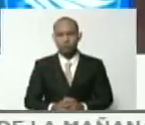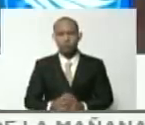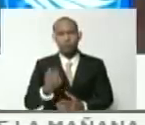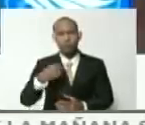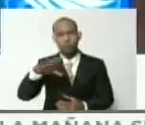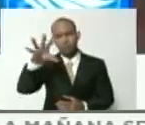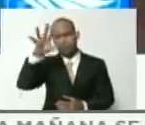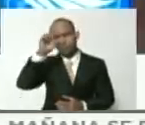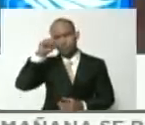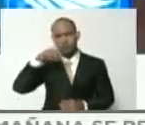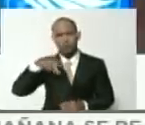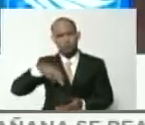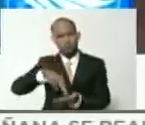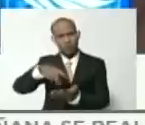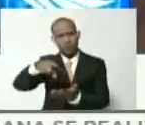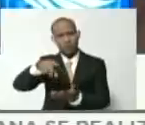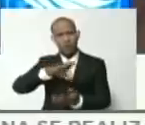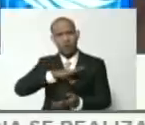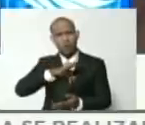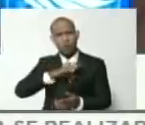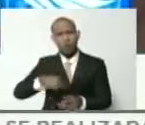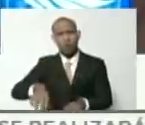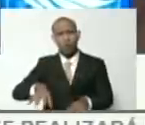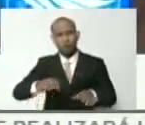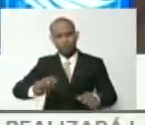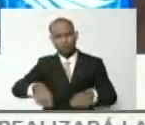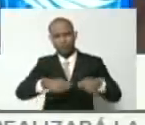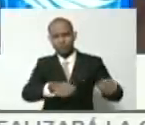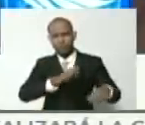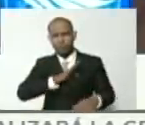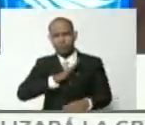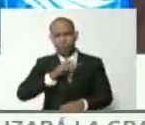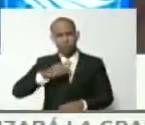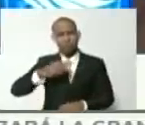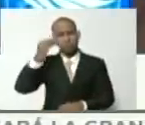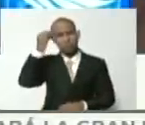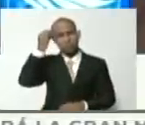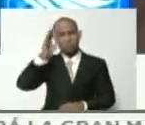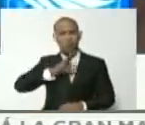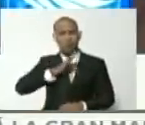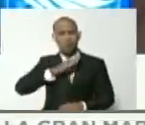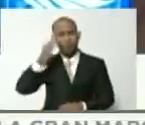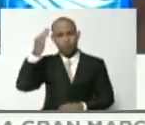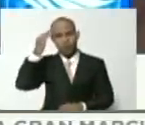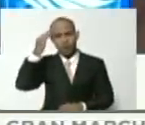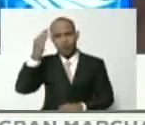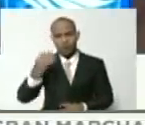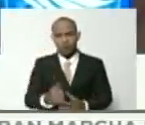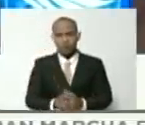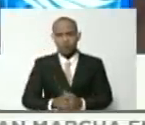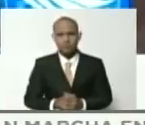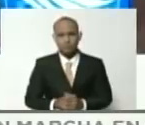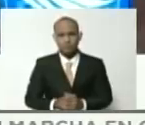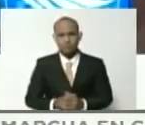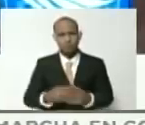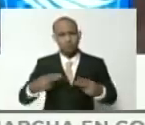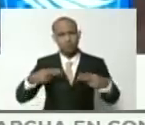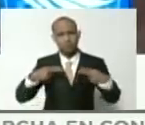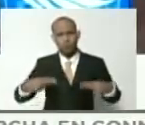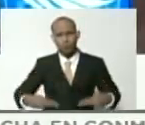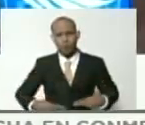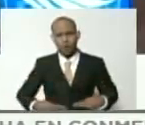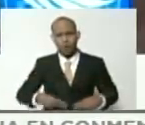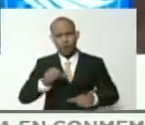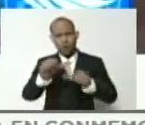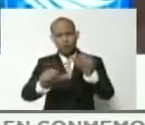Aprendamos a caminar con pies propios, a pensar con cabeza propia. Y la humanidad del siglo XXI